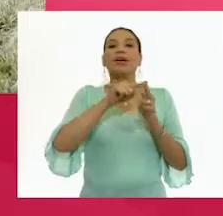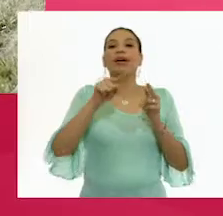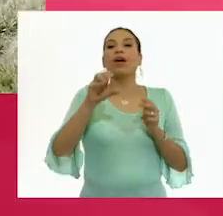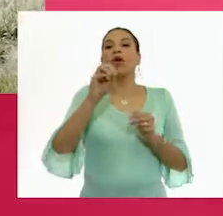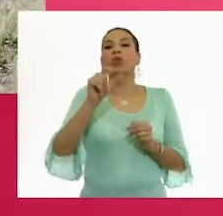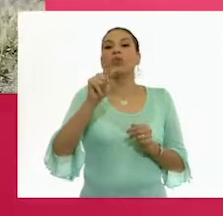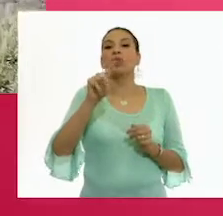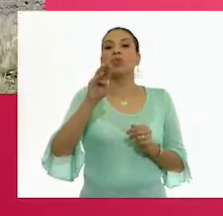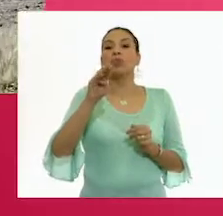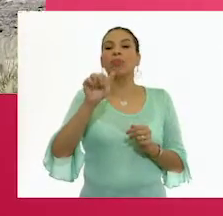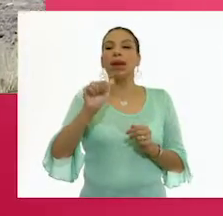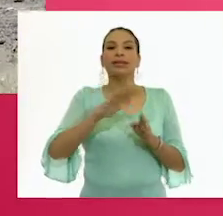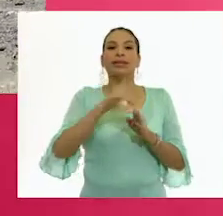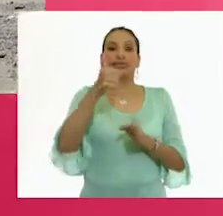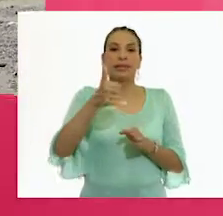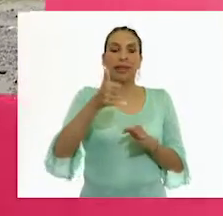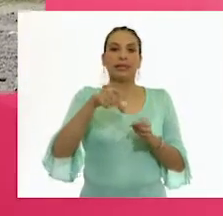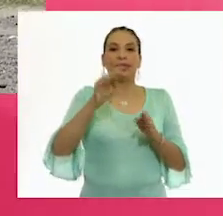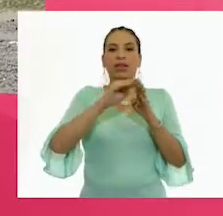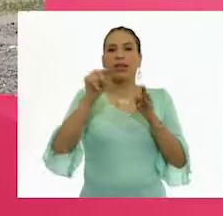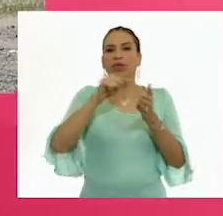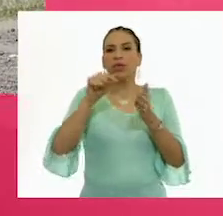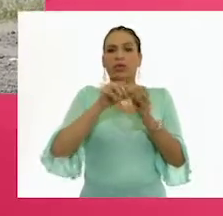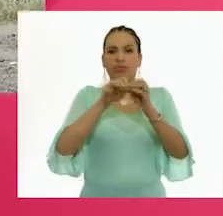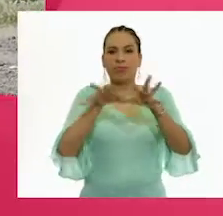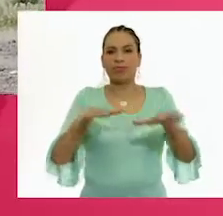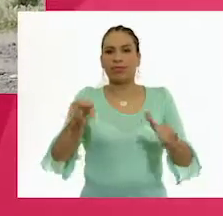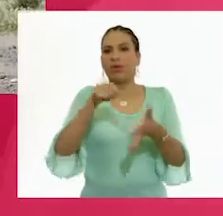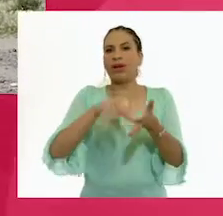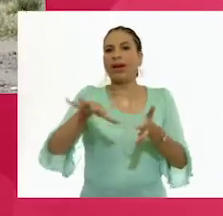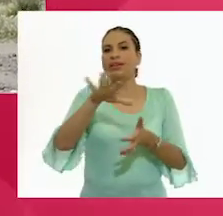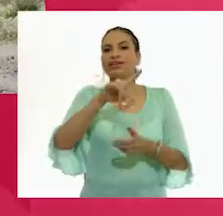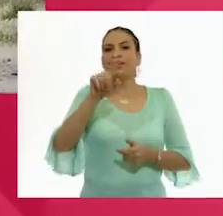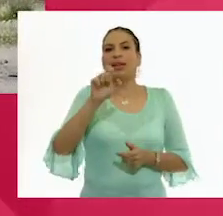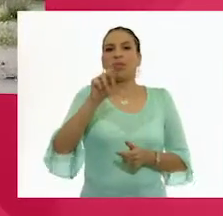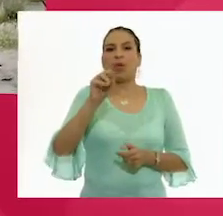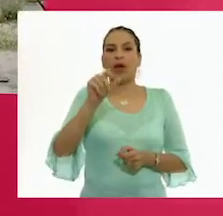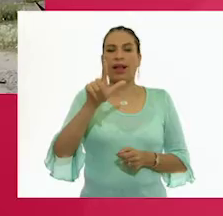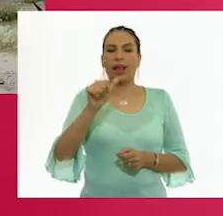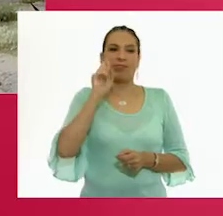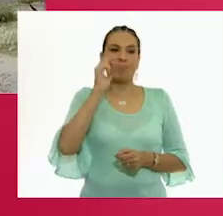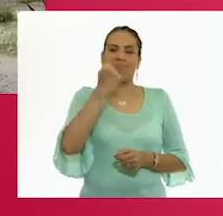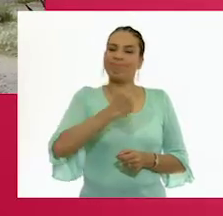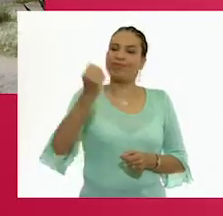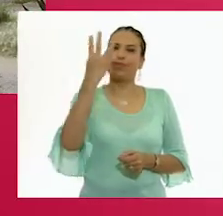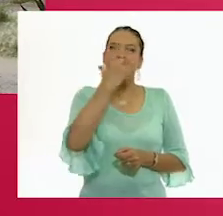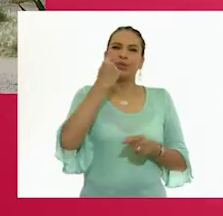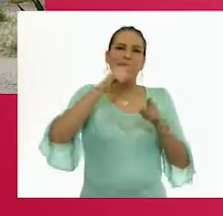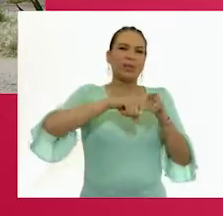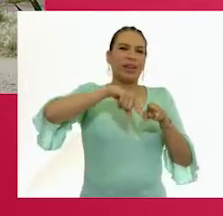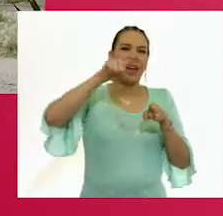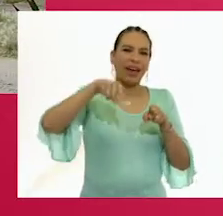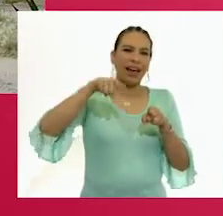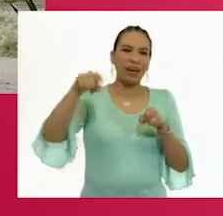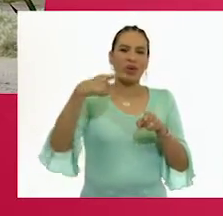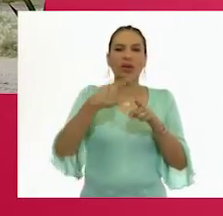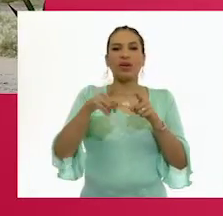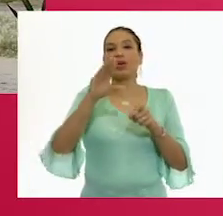y 6 kilómetros a sus ramales, a Zempoala. Es famoso por su arquería, aunque